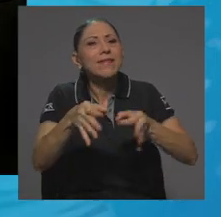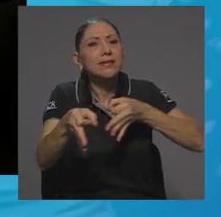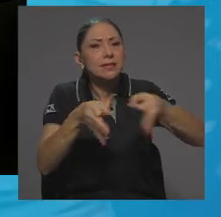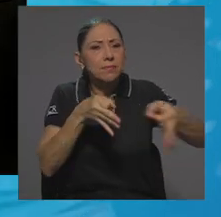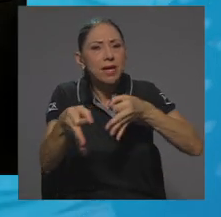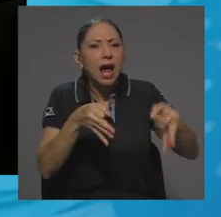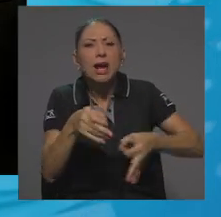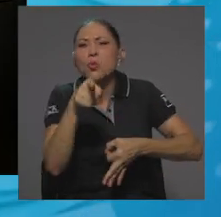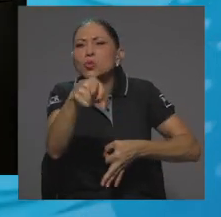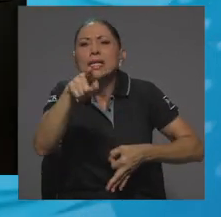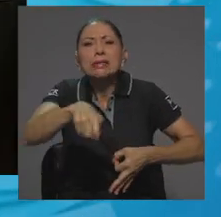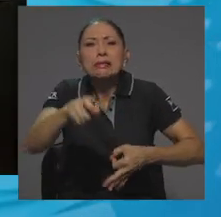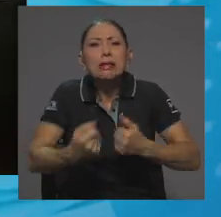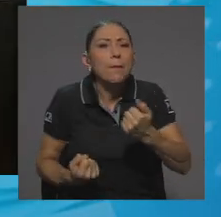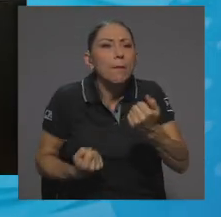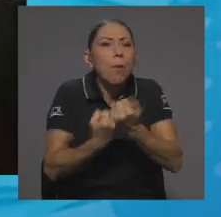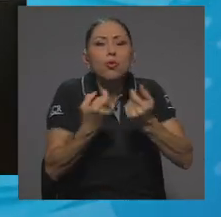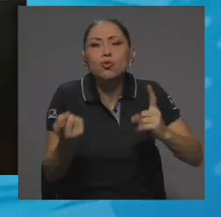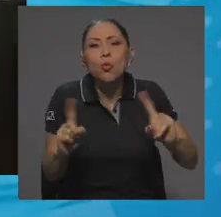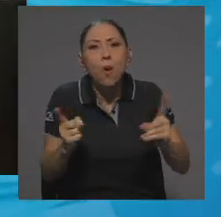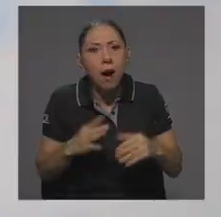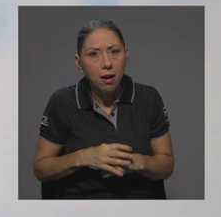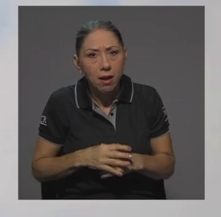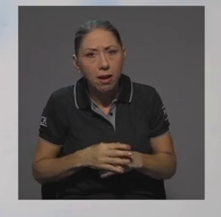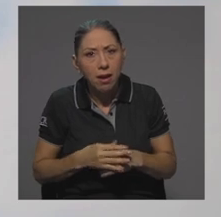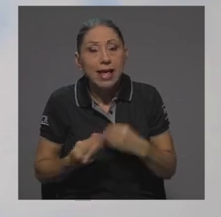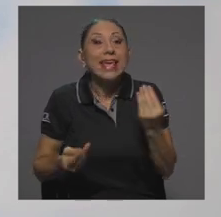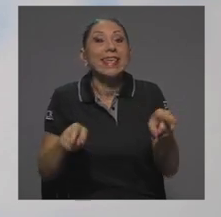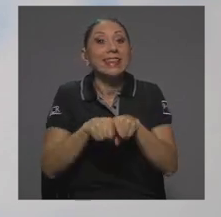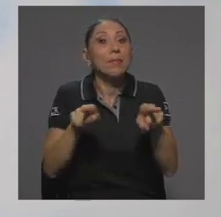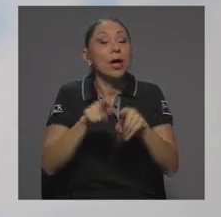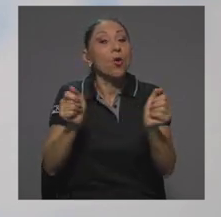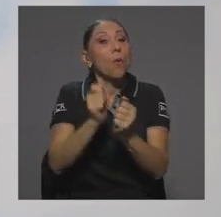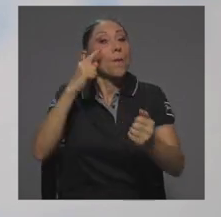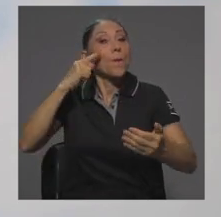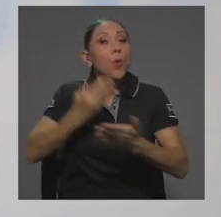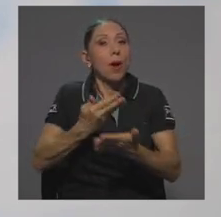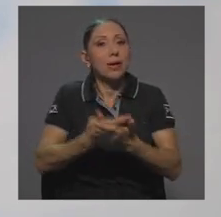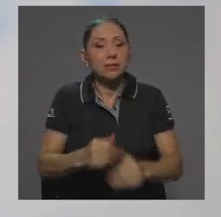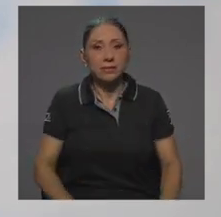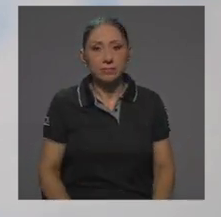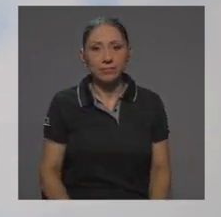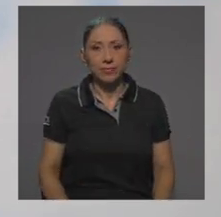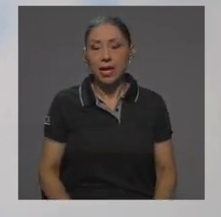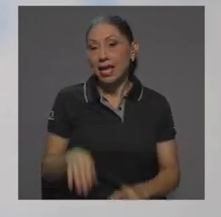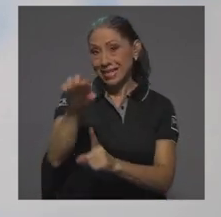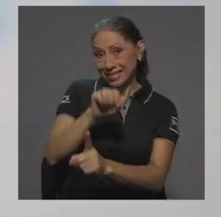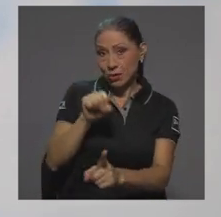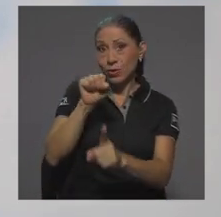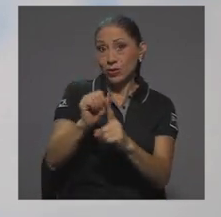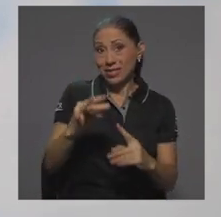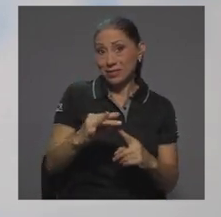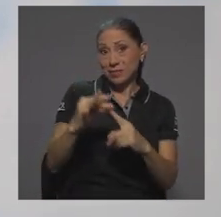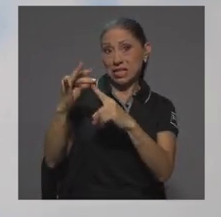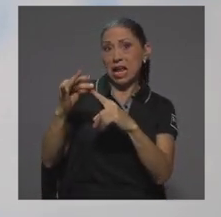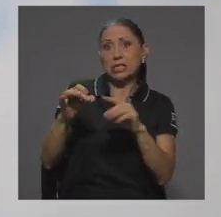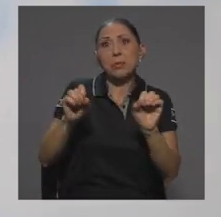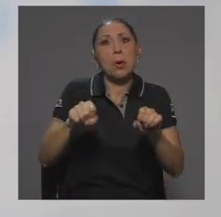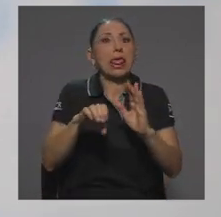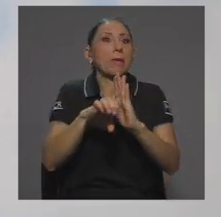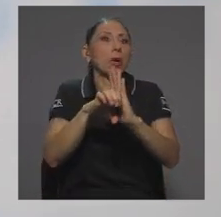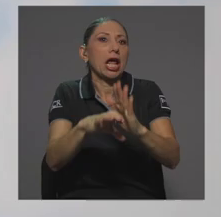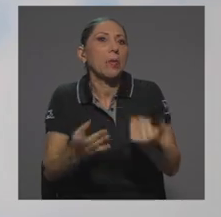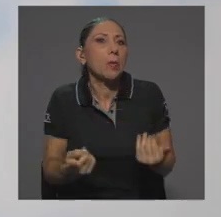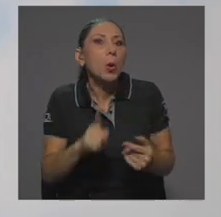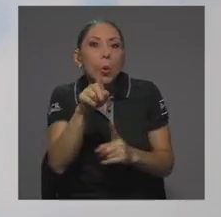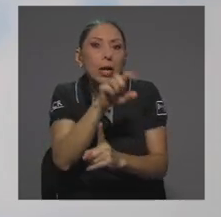qué es el tipo de apoyo o adecuación que se requiere y documentarlo. Las situaciones especiales pueden ir desde una